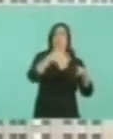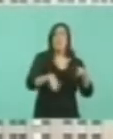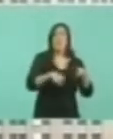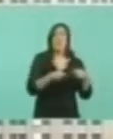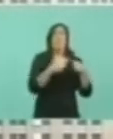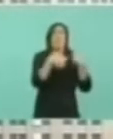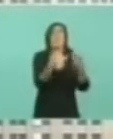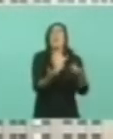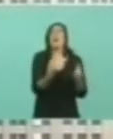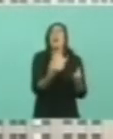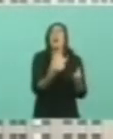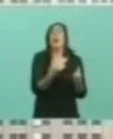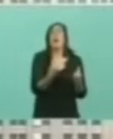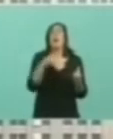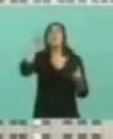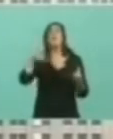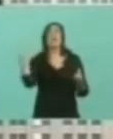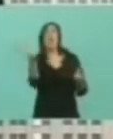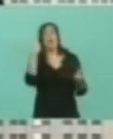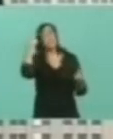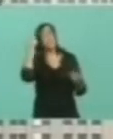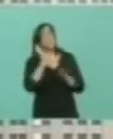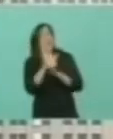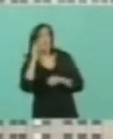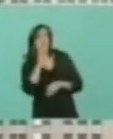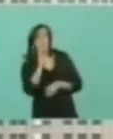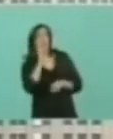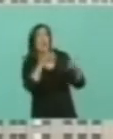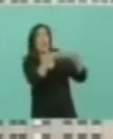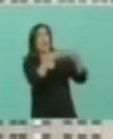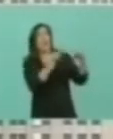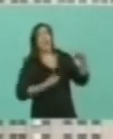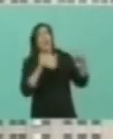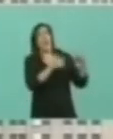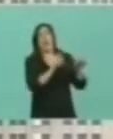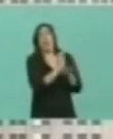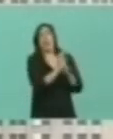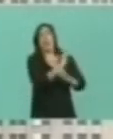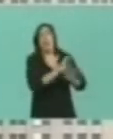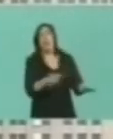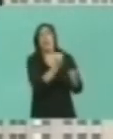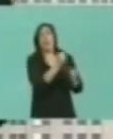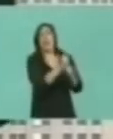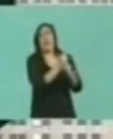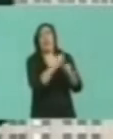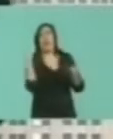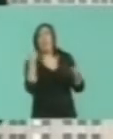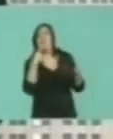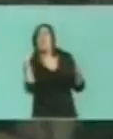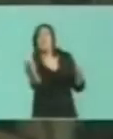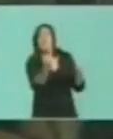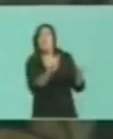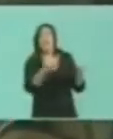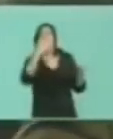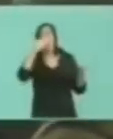y dando fundamento a los discursos de que el Estado era inútil y que solamente los privados podían administrar los recursos del